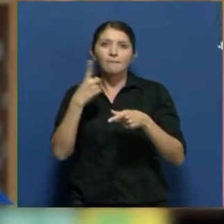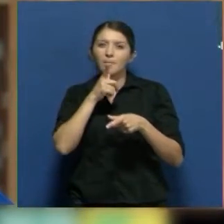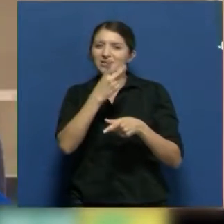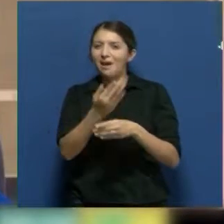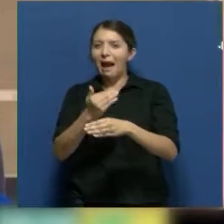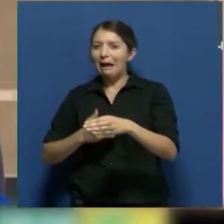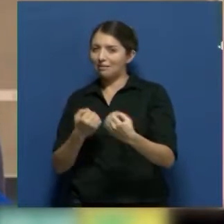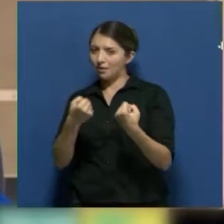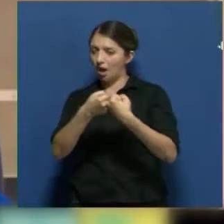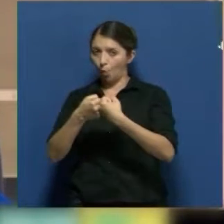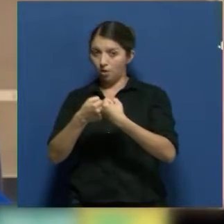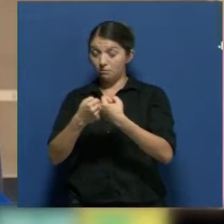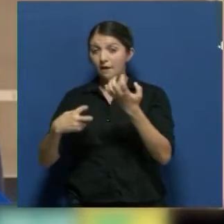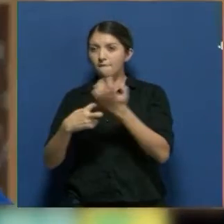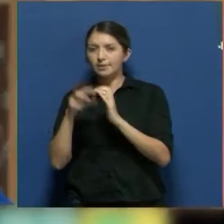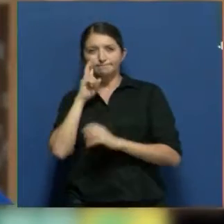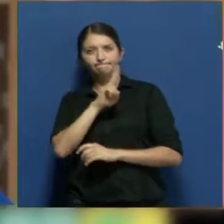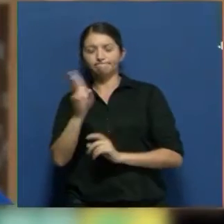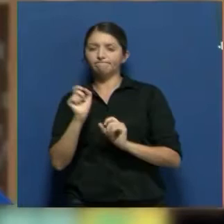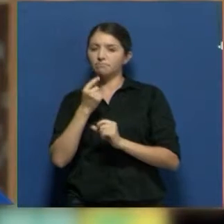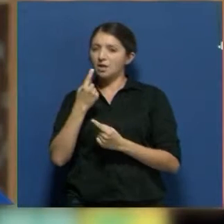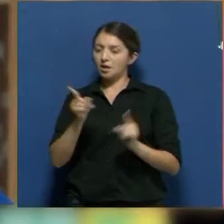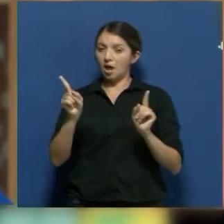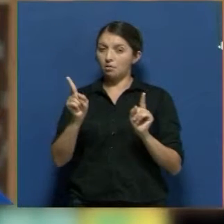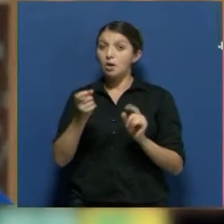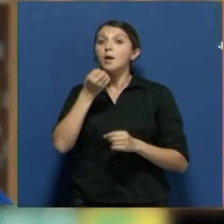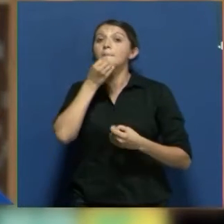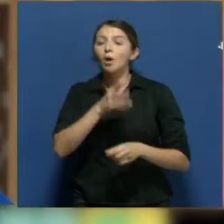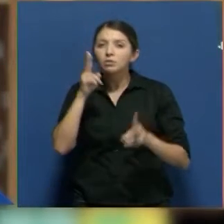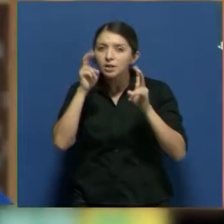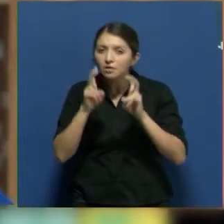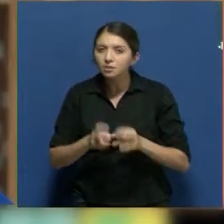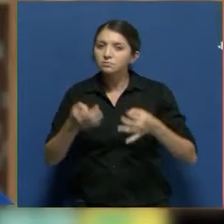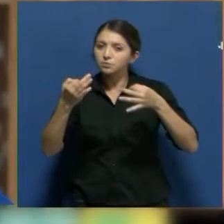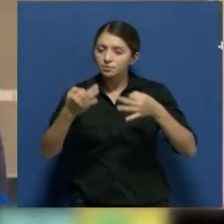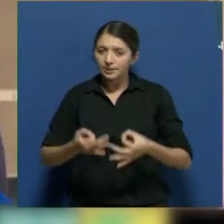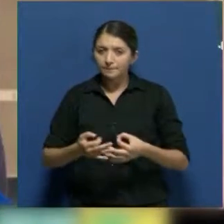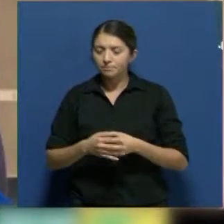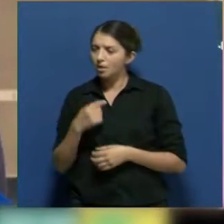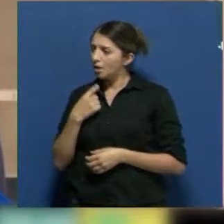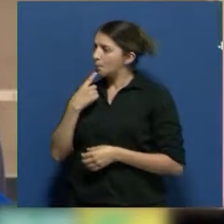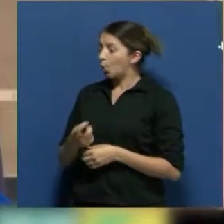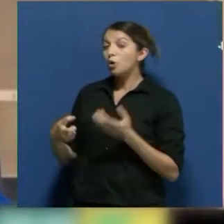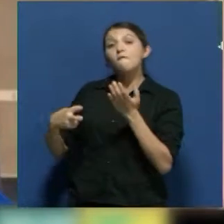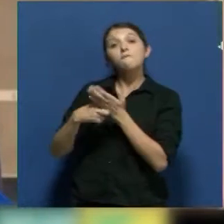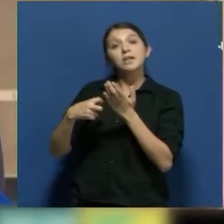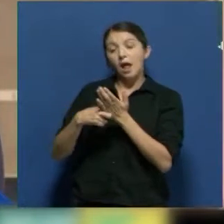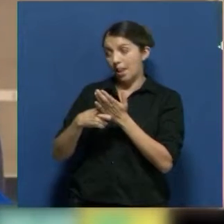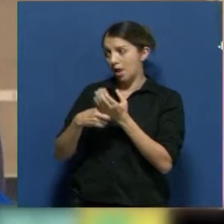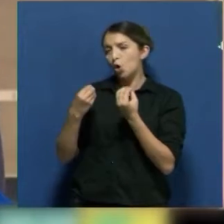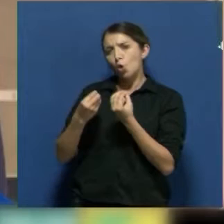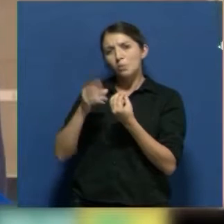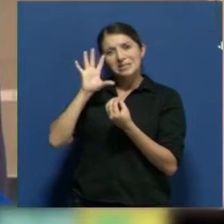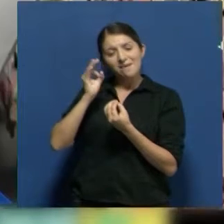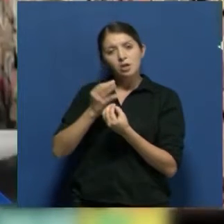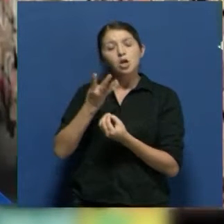que le generó como una señal de alerta a la Fiscalía de decir: vamos a revisar qué pasó aquí. Ahora, ¿la fiscal cómo llega a este número de